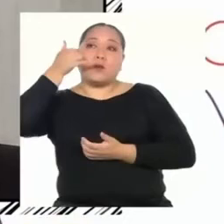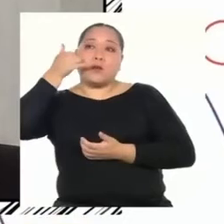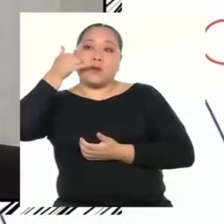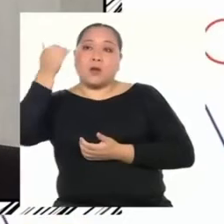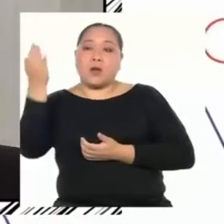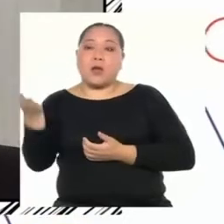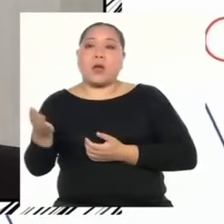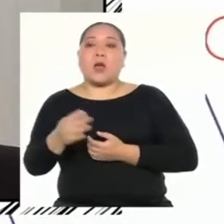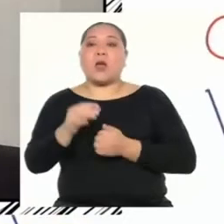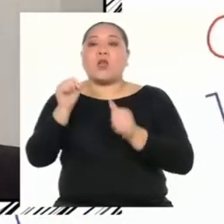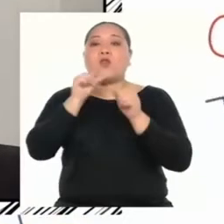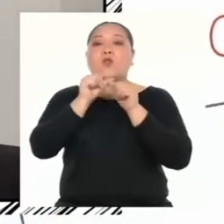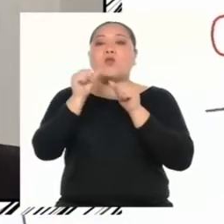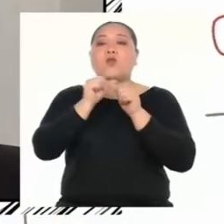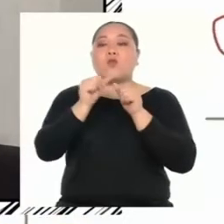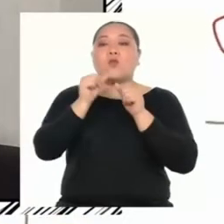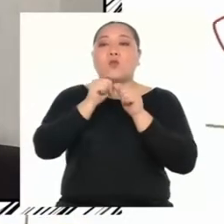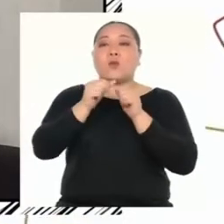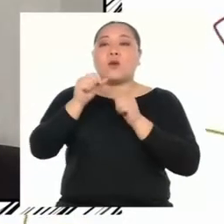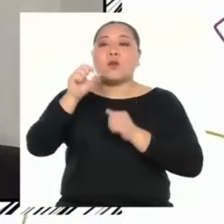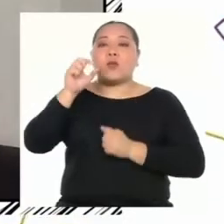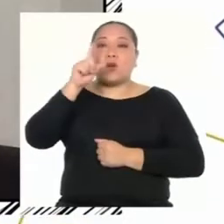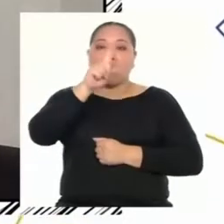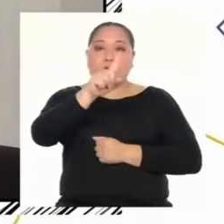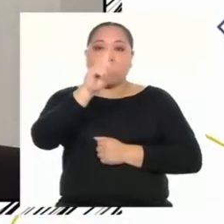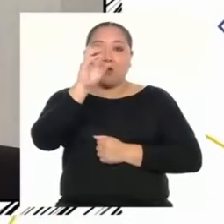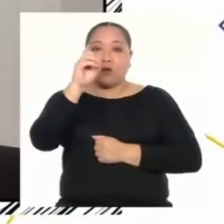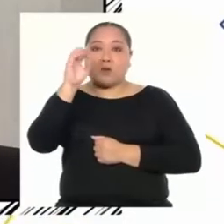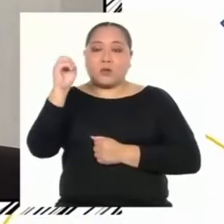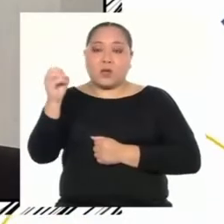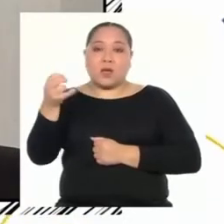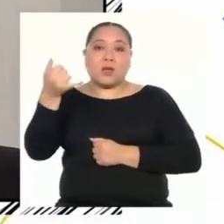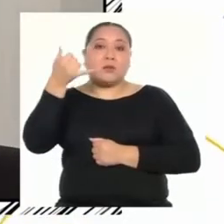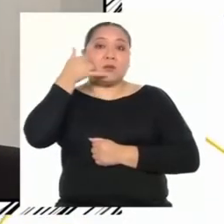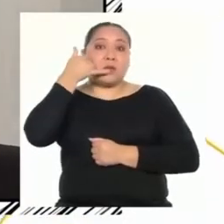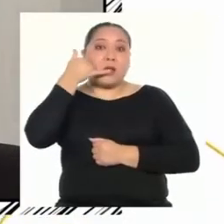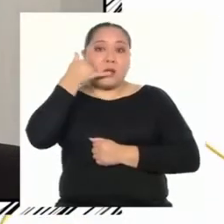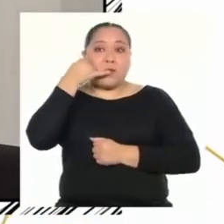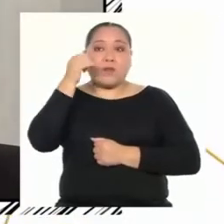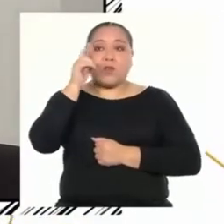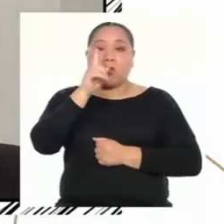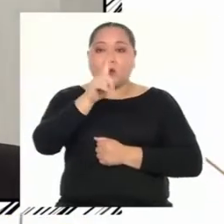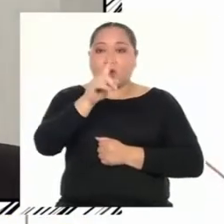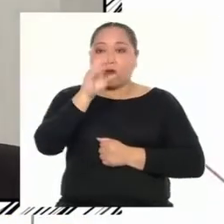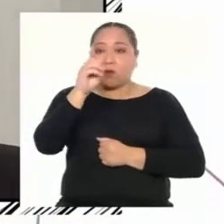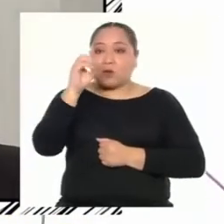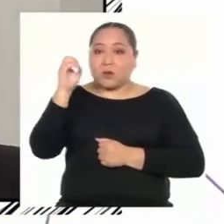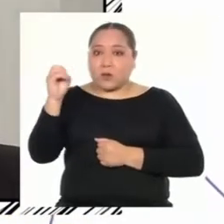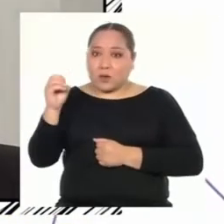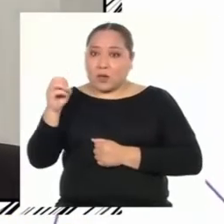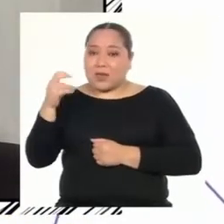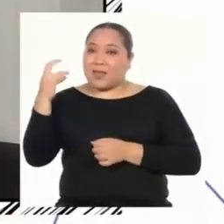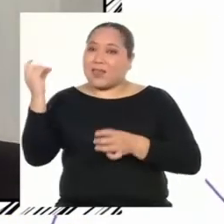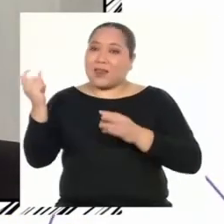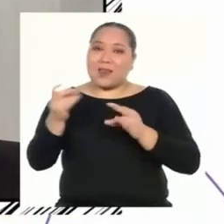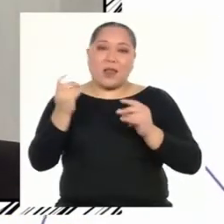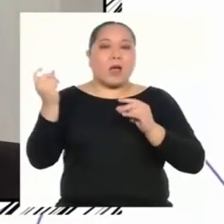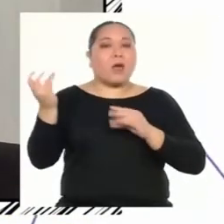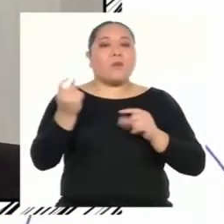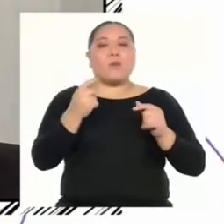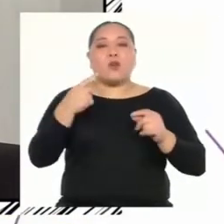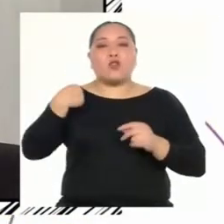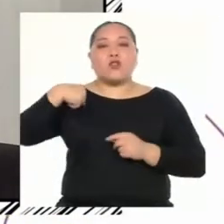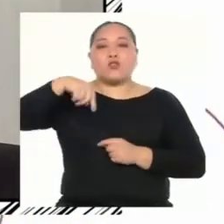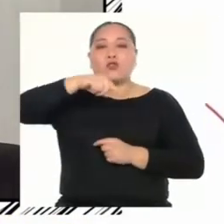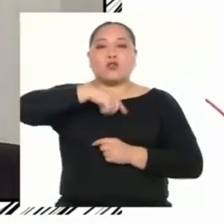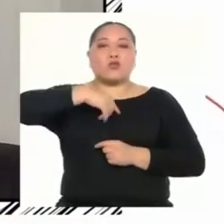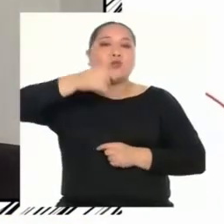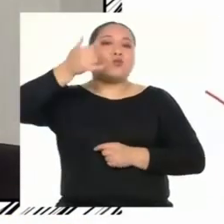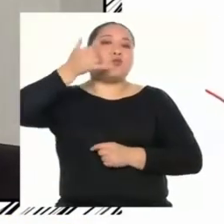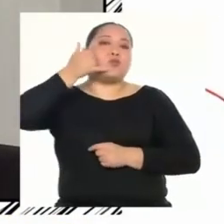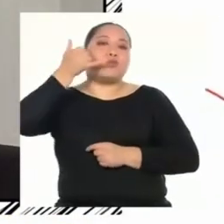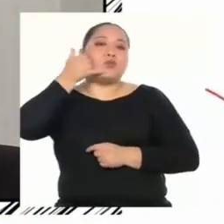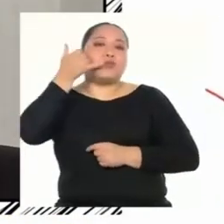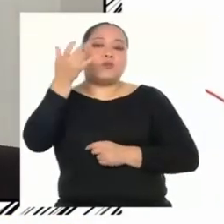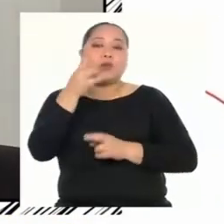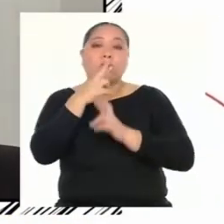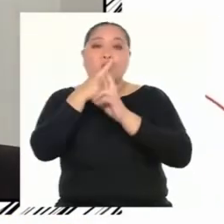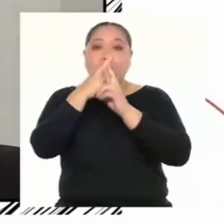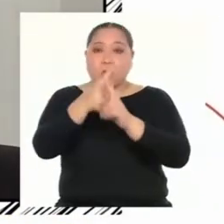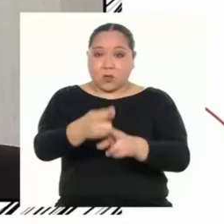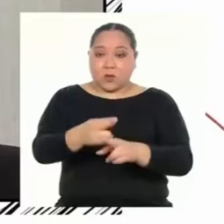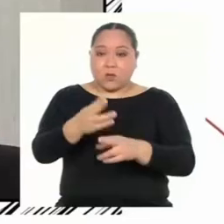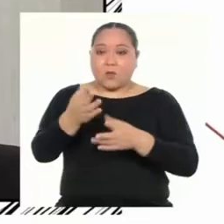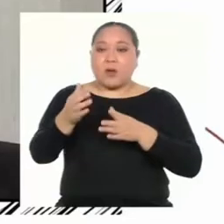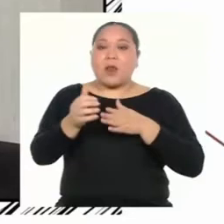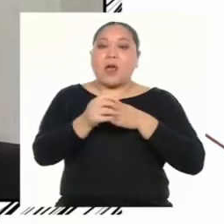llamar al número 100. Marcan ustedes la línea 100 y inmediatamente nosotros le vamos a contestar para